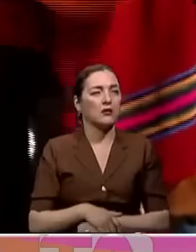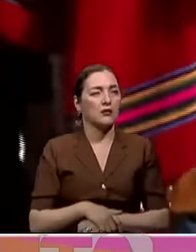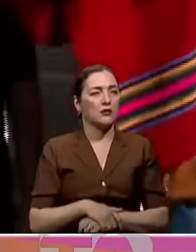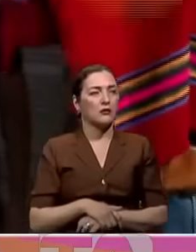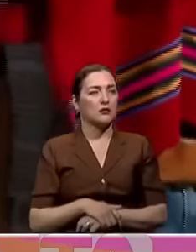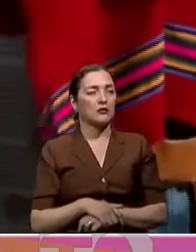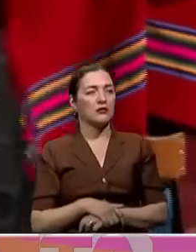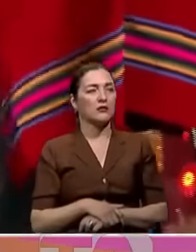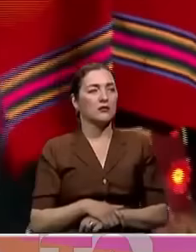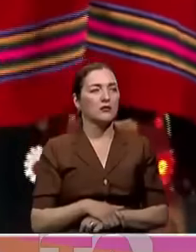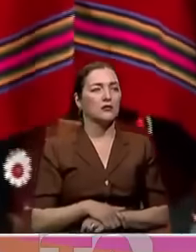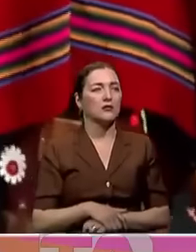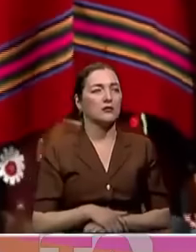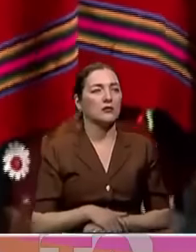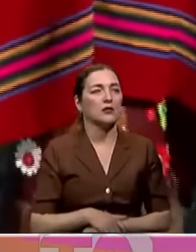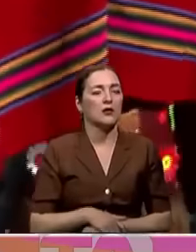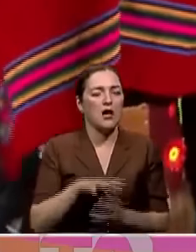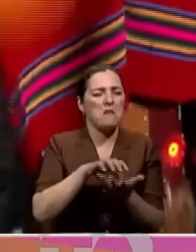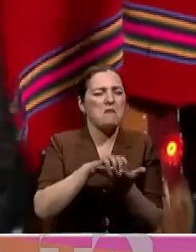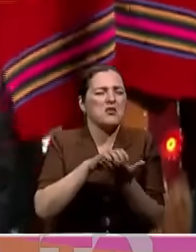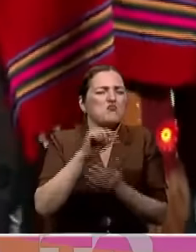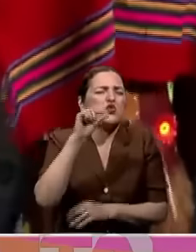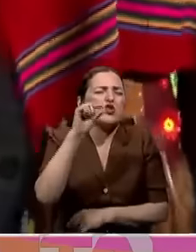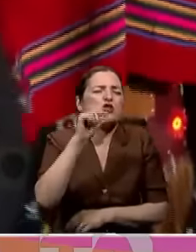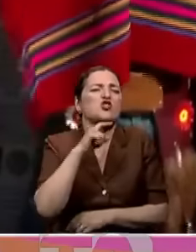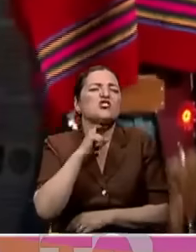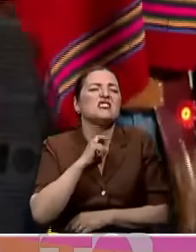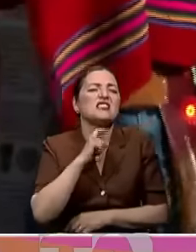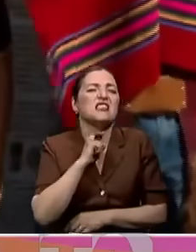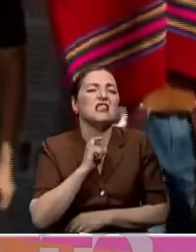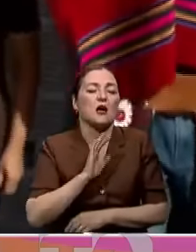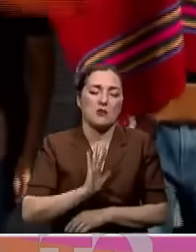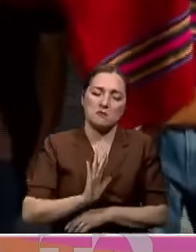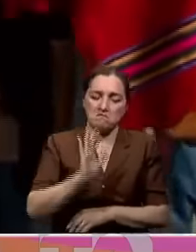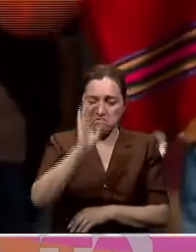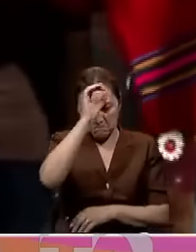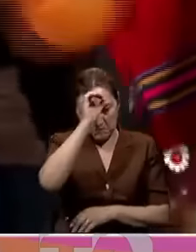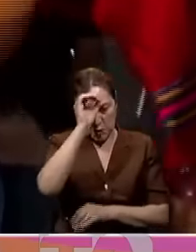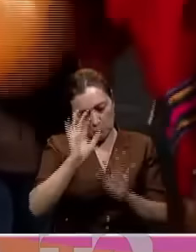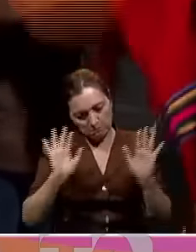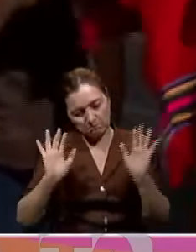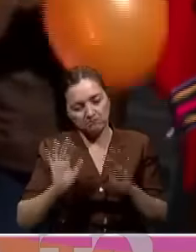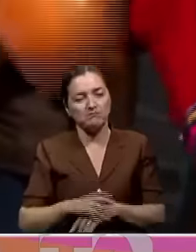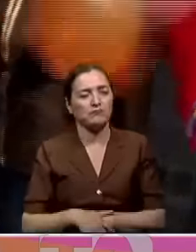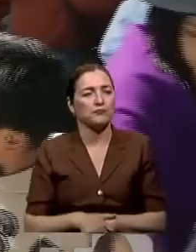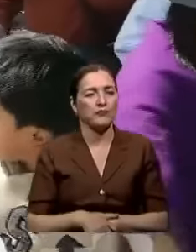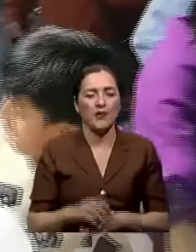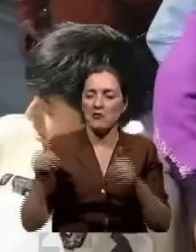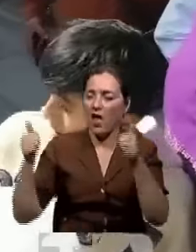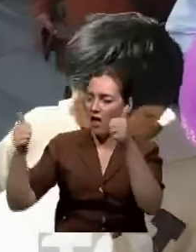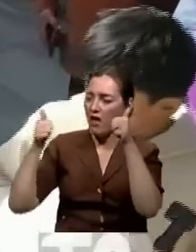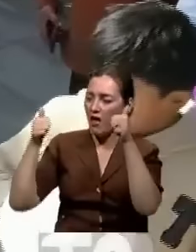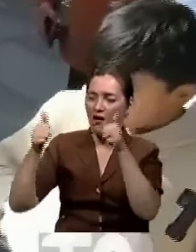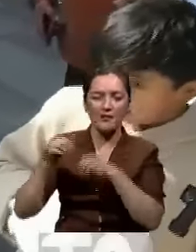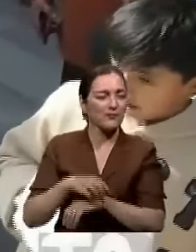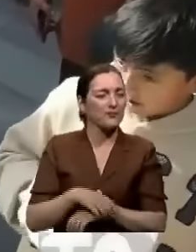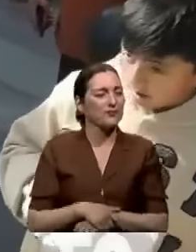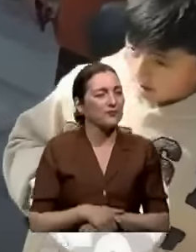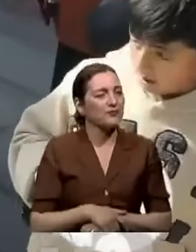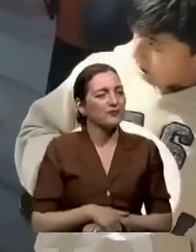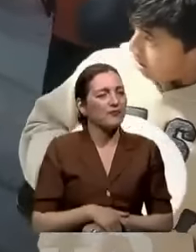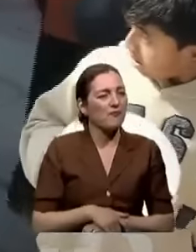bastante, bastante bien. Solo el tema de la masa un poquito seca y esa es mi consideración por hoy. ¡Muy bien! Mi querida Titi, por